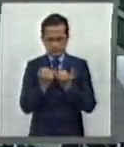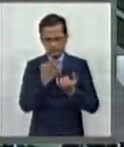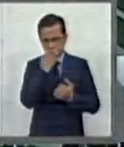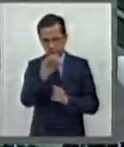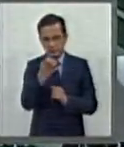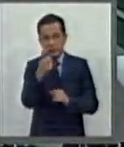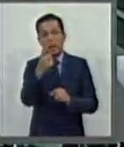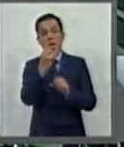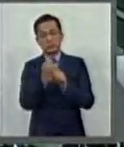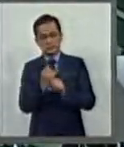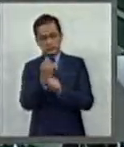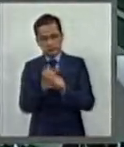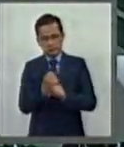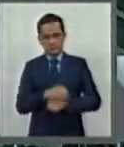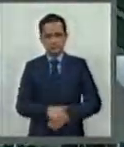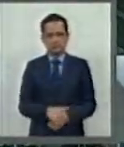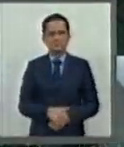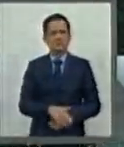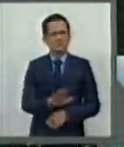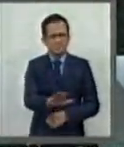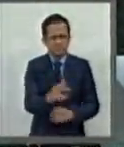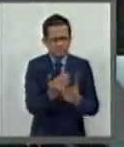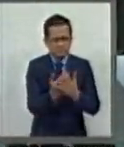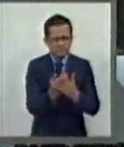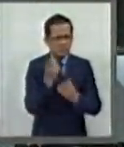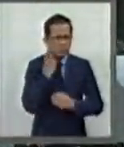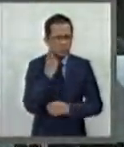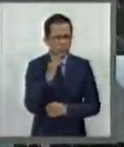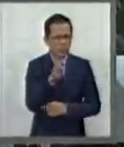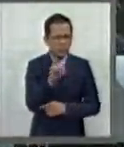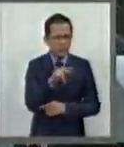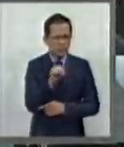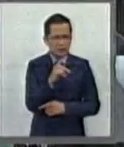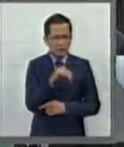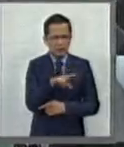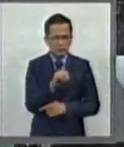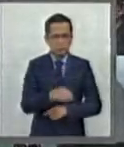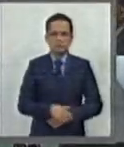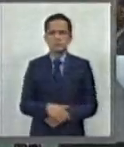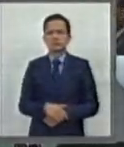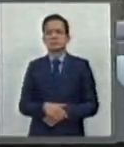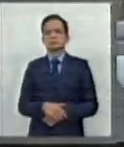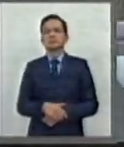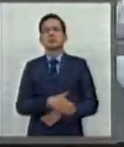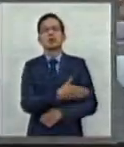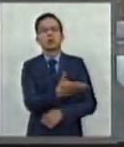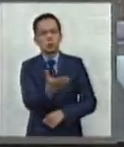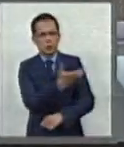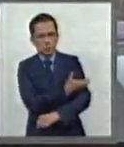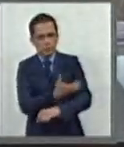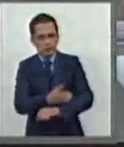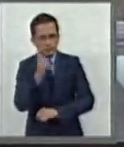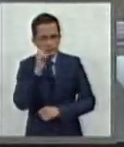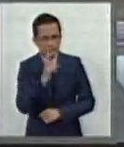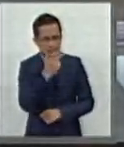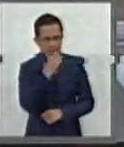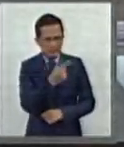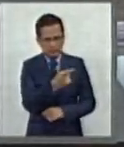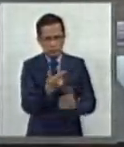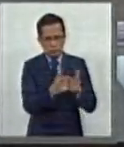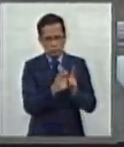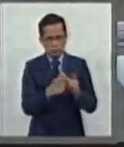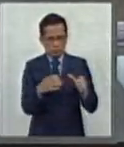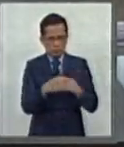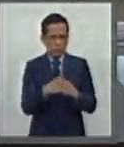Permítame, diputado Bernardino, se ruega a las compañeras y compañeros del Grupo Parlamentario